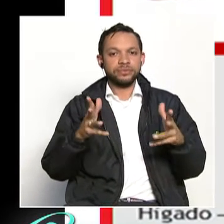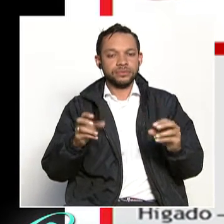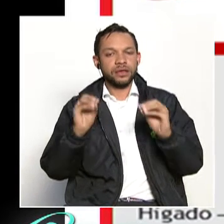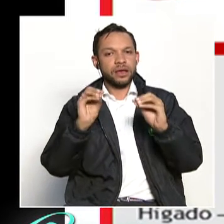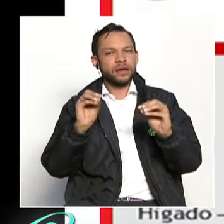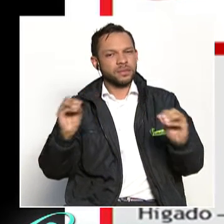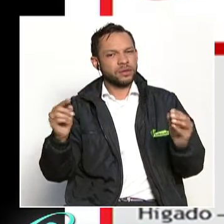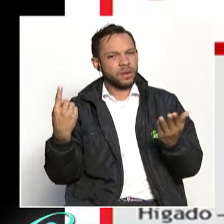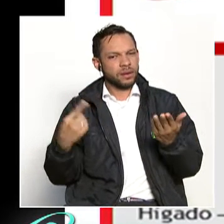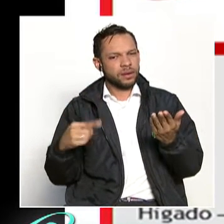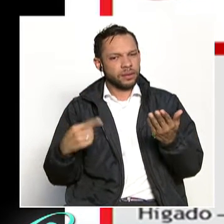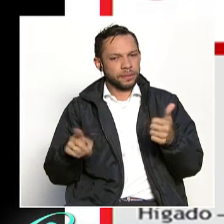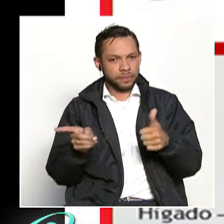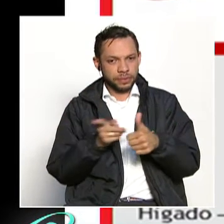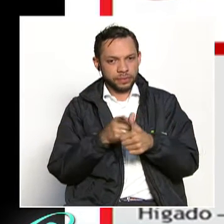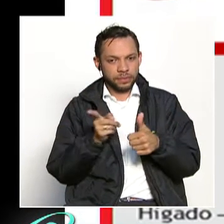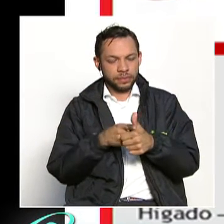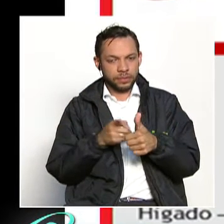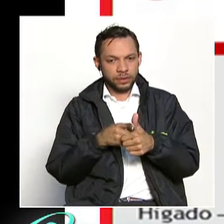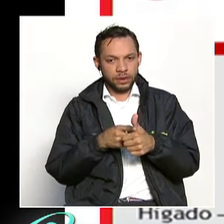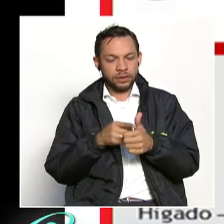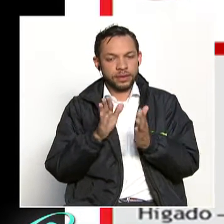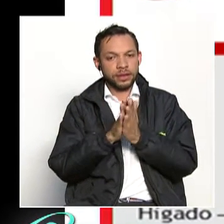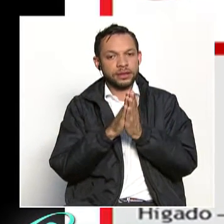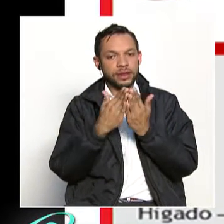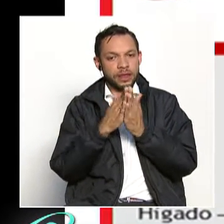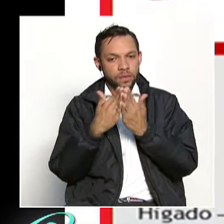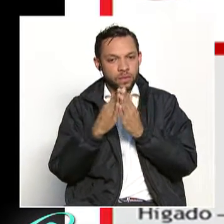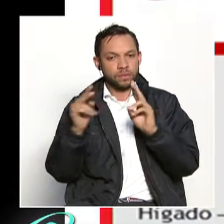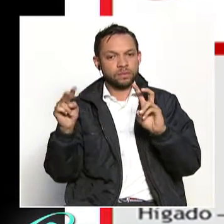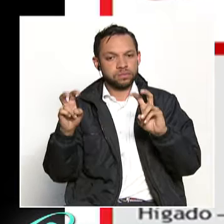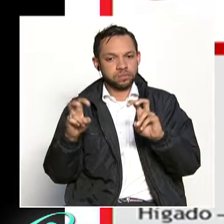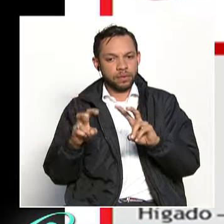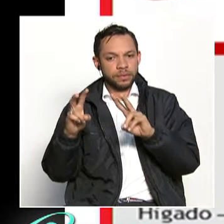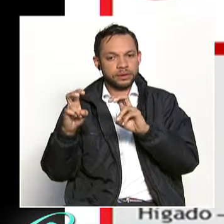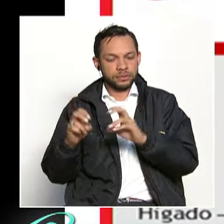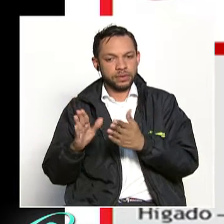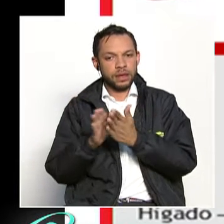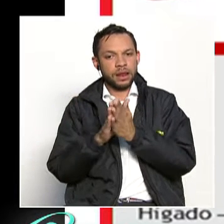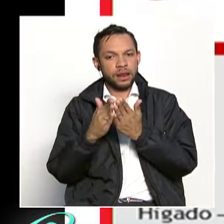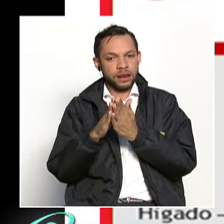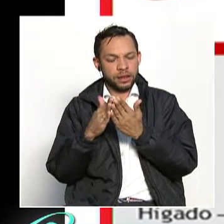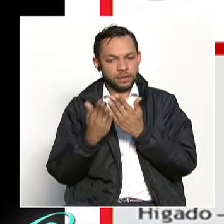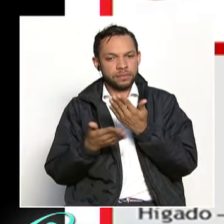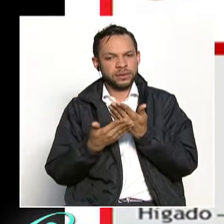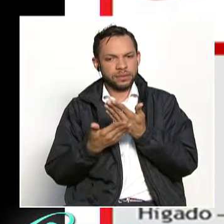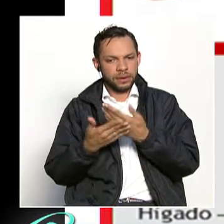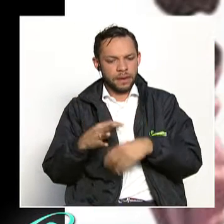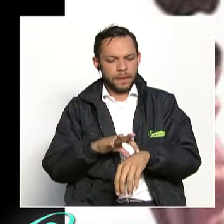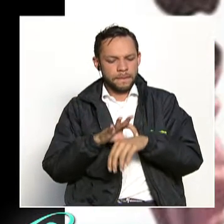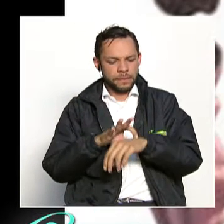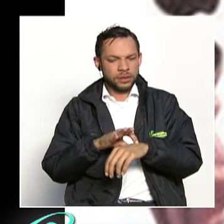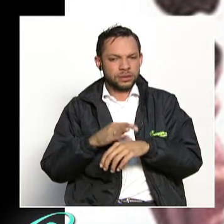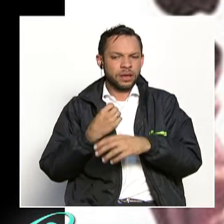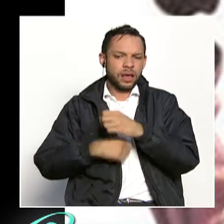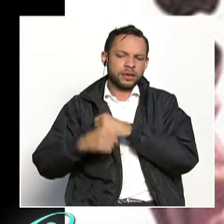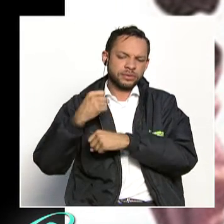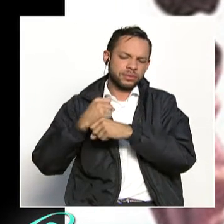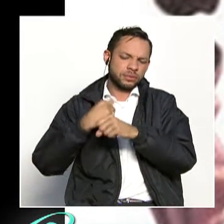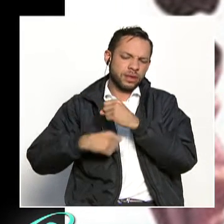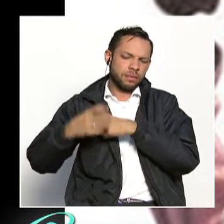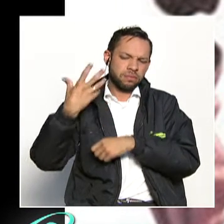primero, tomando de lo que se considera que es el texto médico más antiguo que